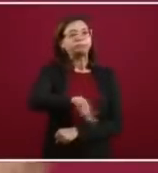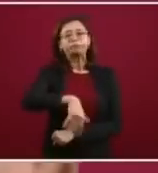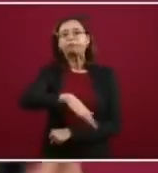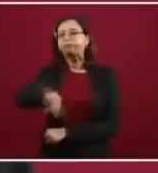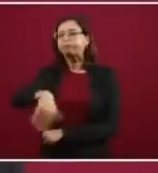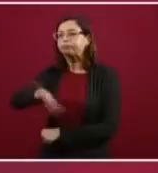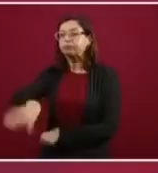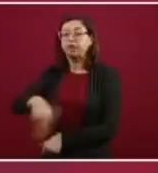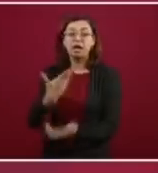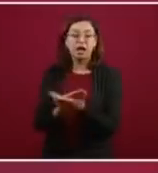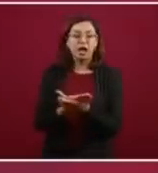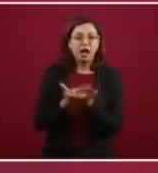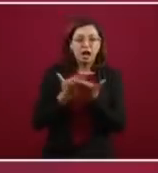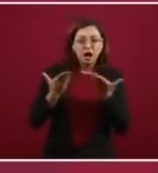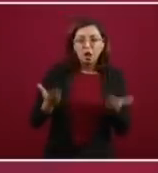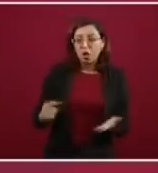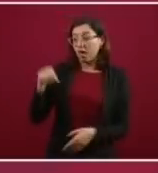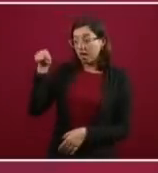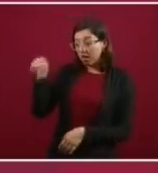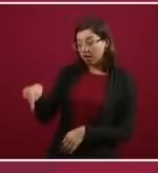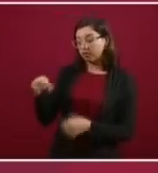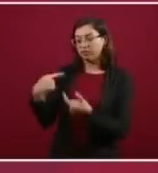ese grupo